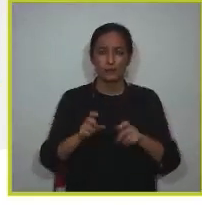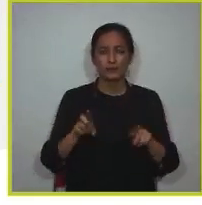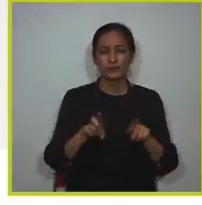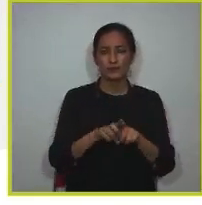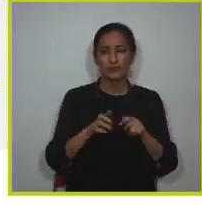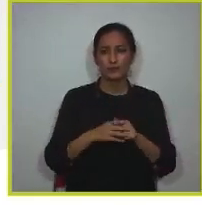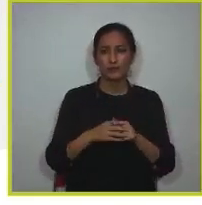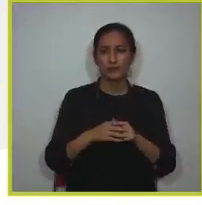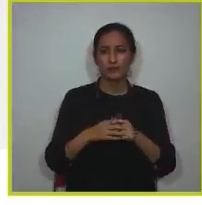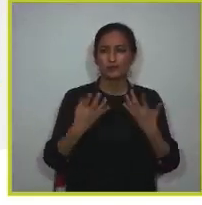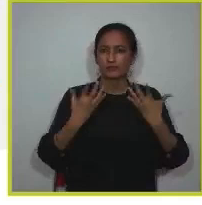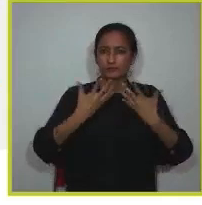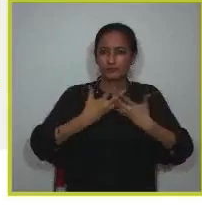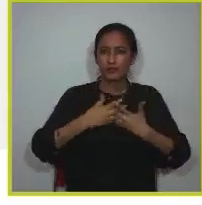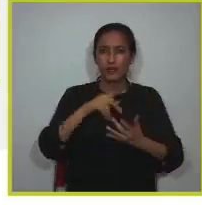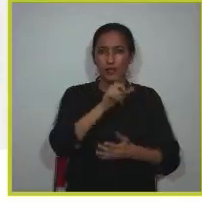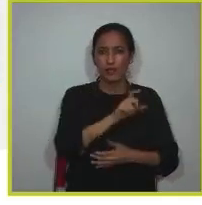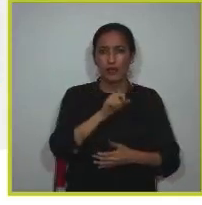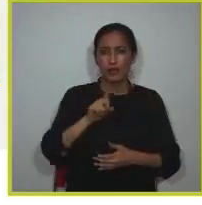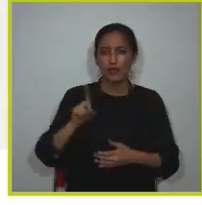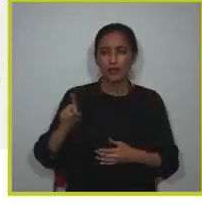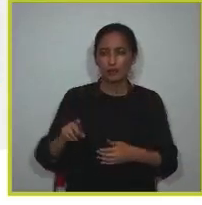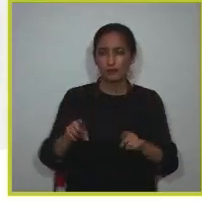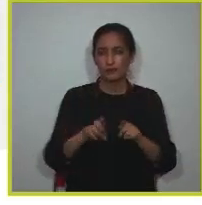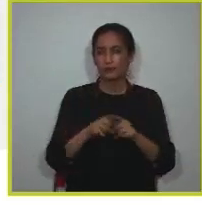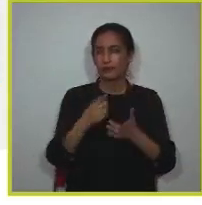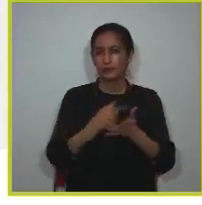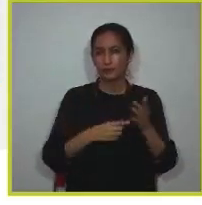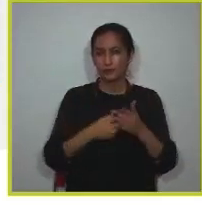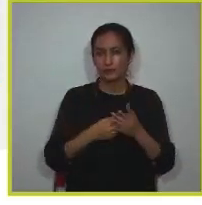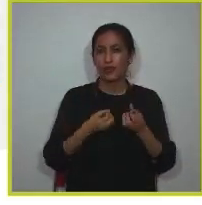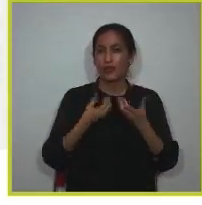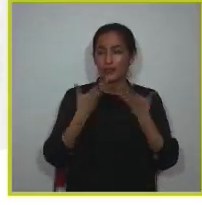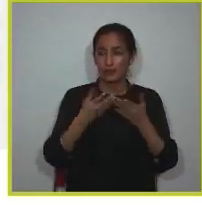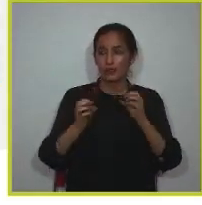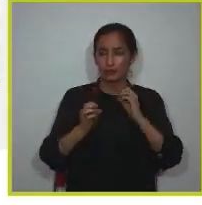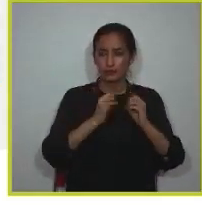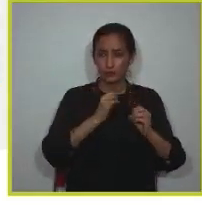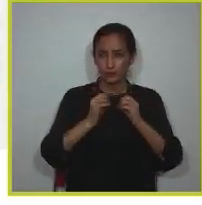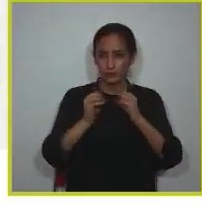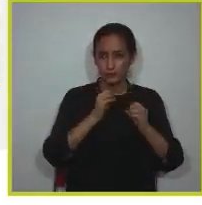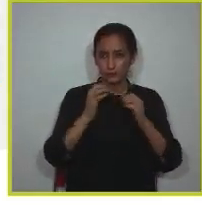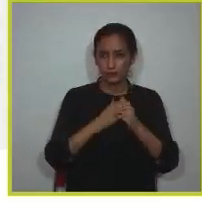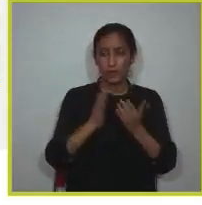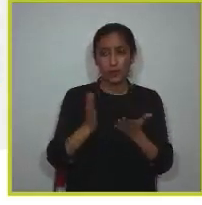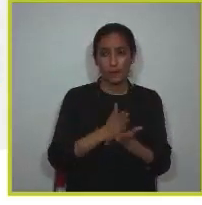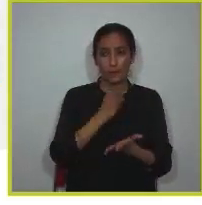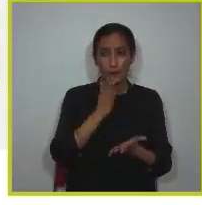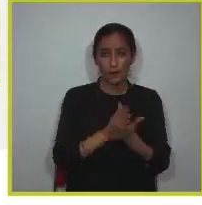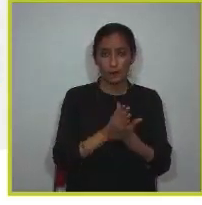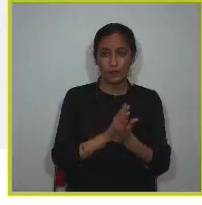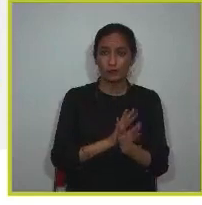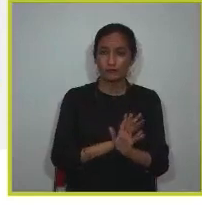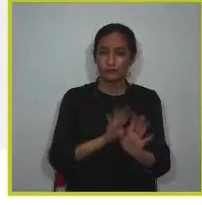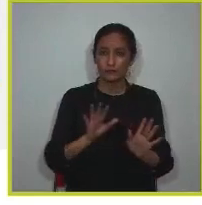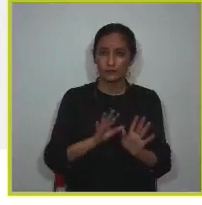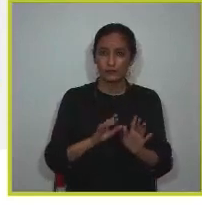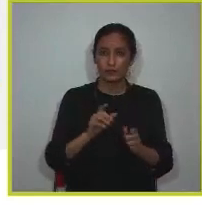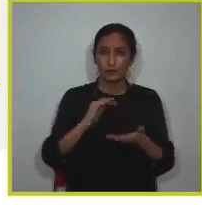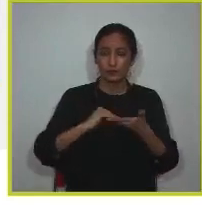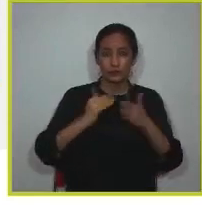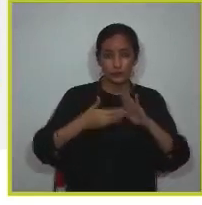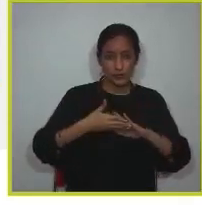e involucrarnos en cada uno de nosotros a dar soluciones a problemas no solamente sociales